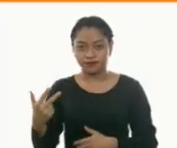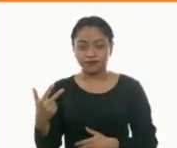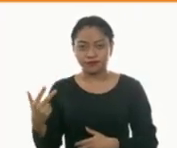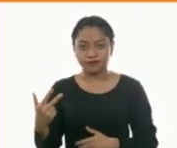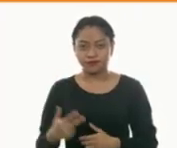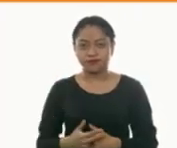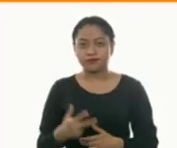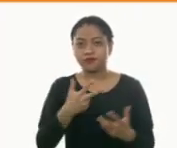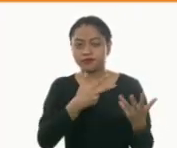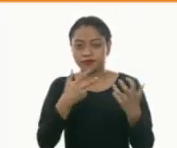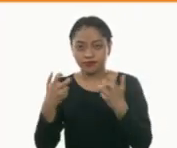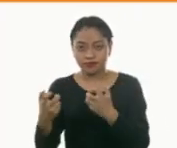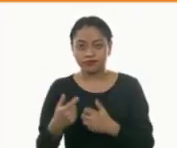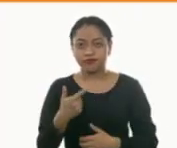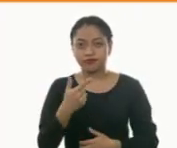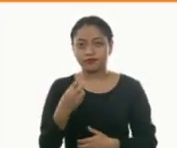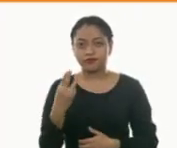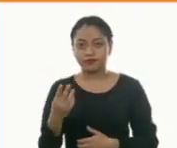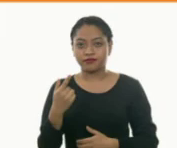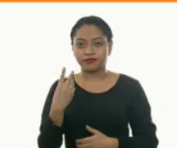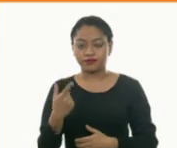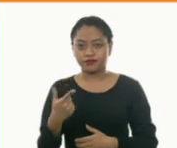800-288-6688 y